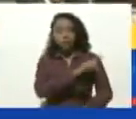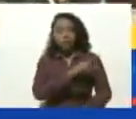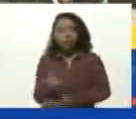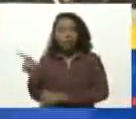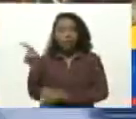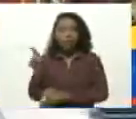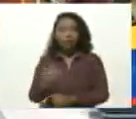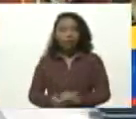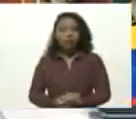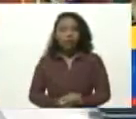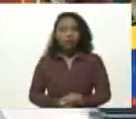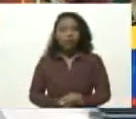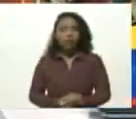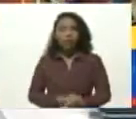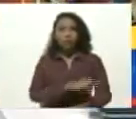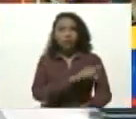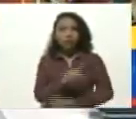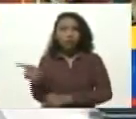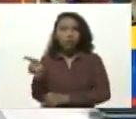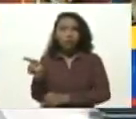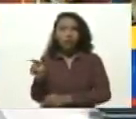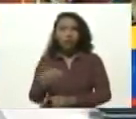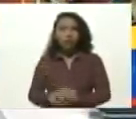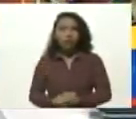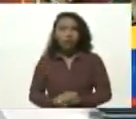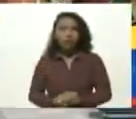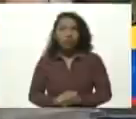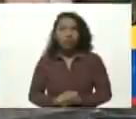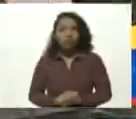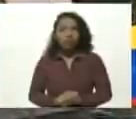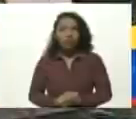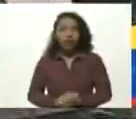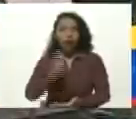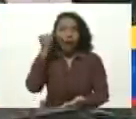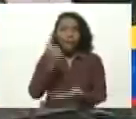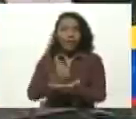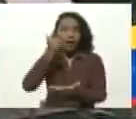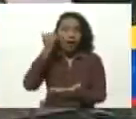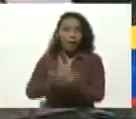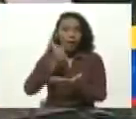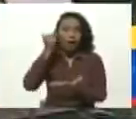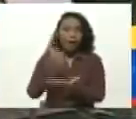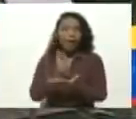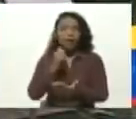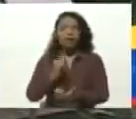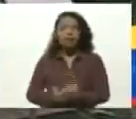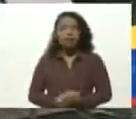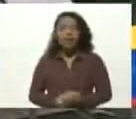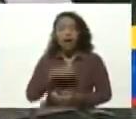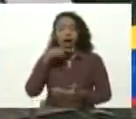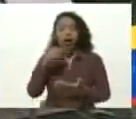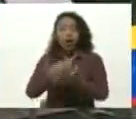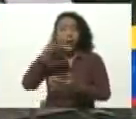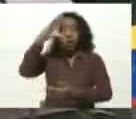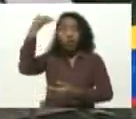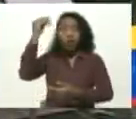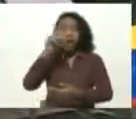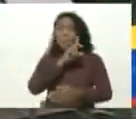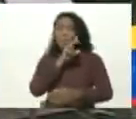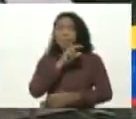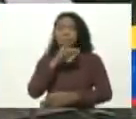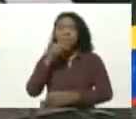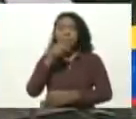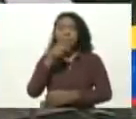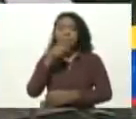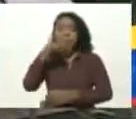¡Cúmplase! ¡Cúmplase! Amén, amén, amén. En nombre de Dios Padre Creador,